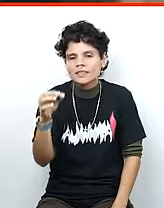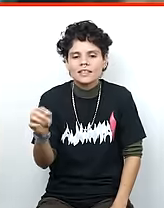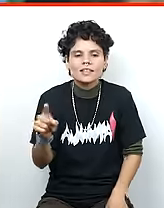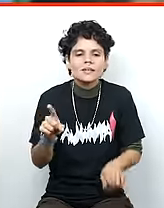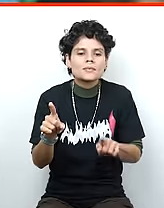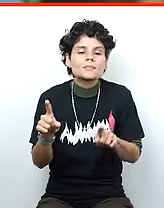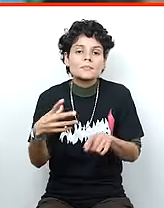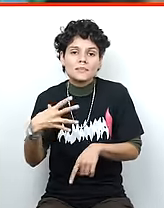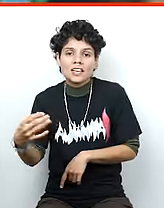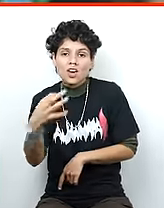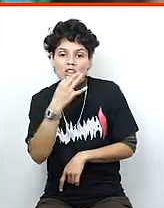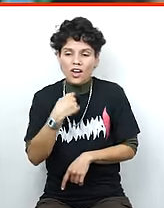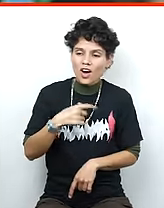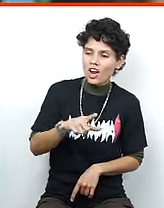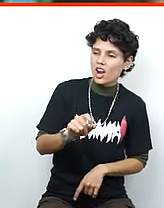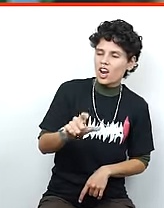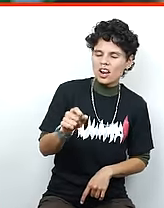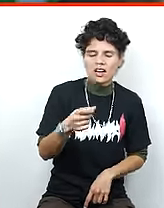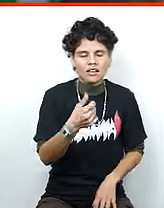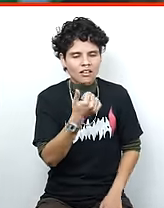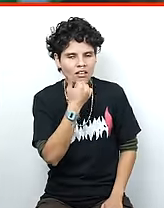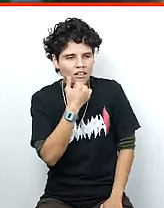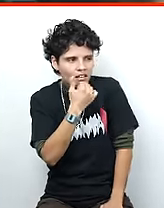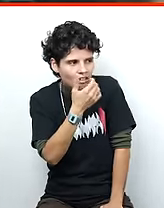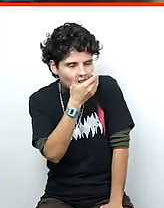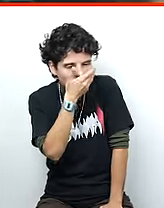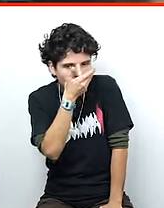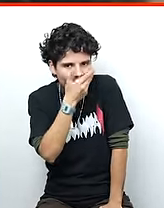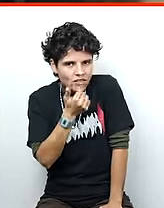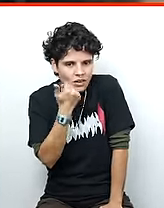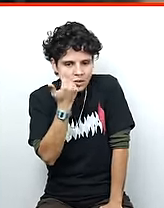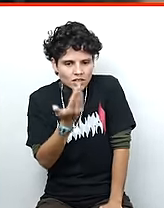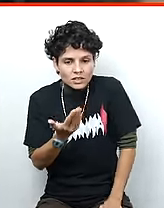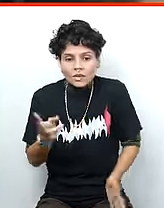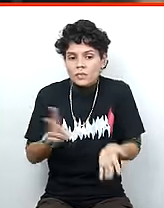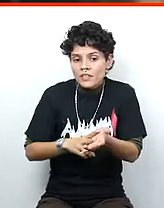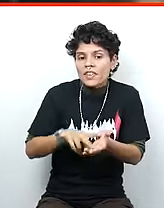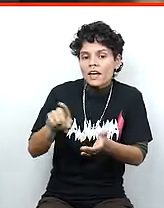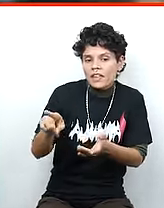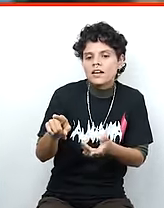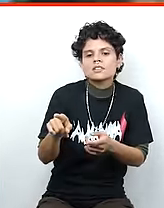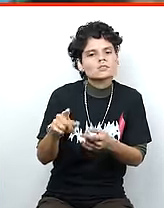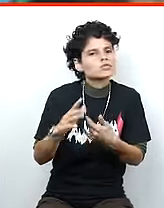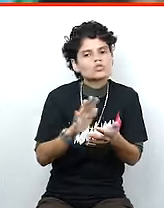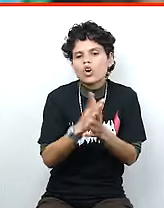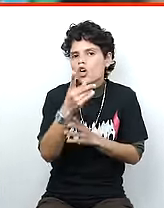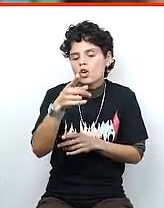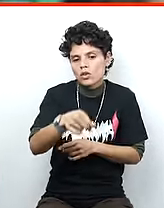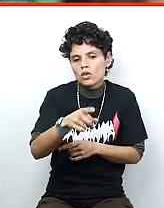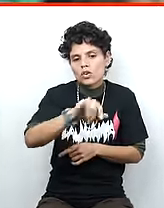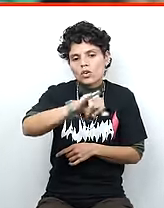le quiero decir a la gente y con Juliano aquí que es real, es de verdad, todo lo que hemos escuchado de él, hablado de su infancia, todo. Me voy a